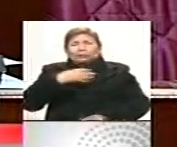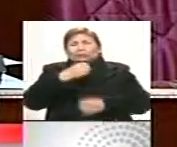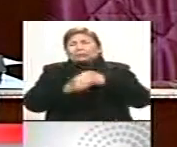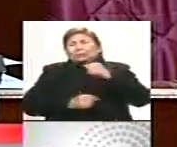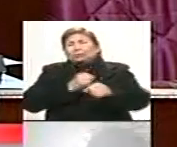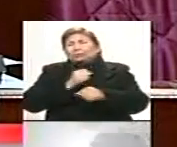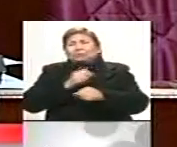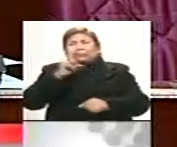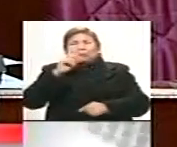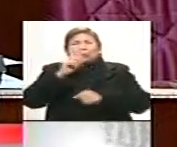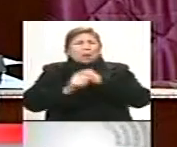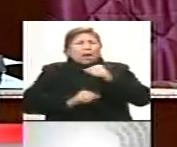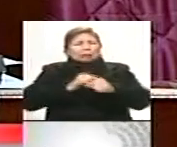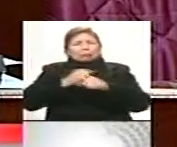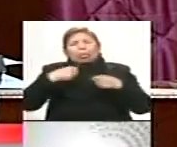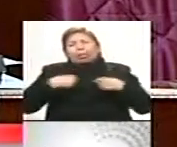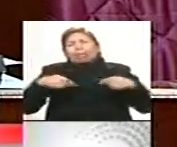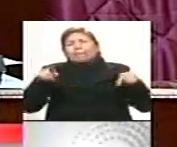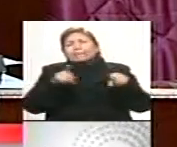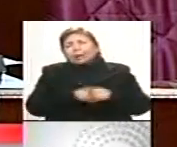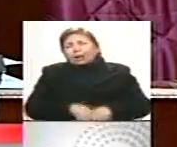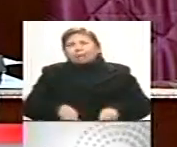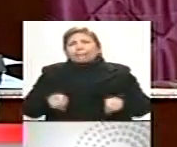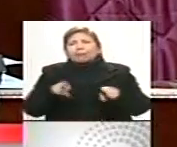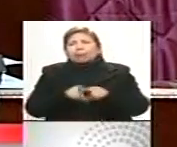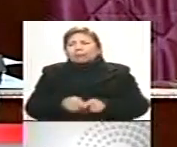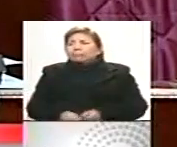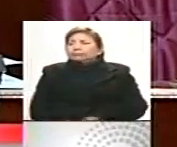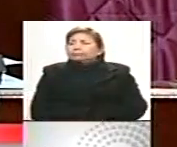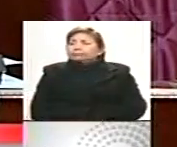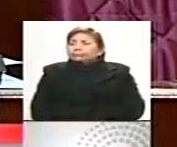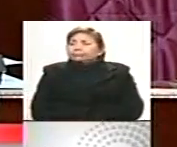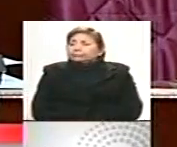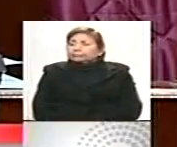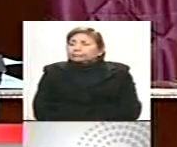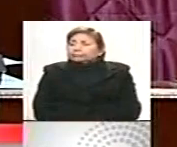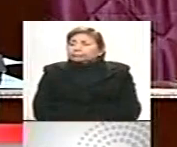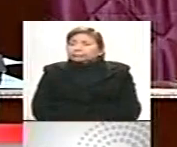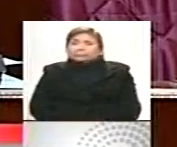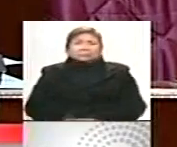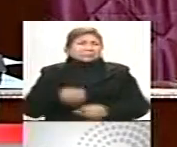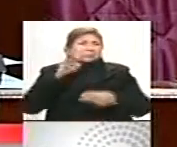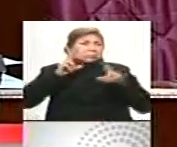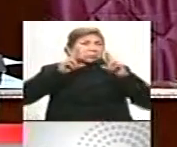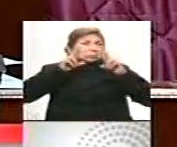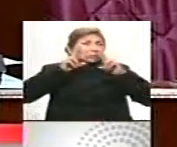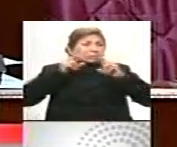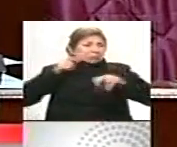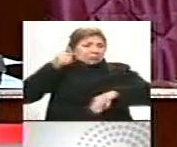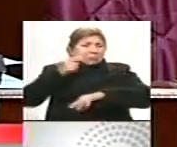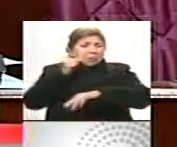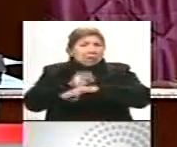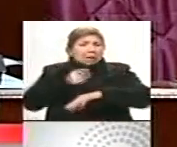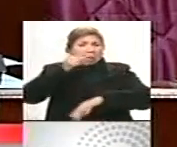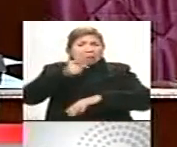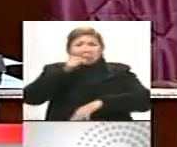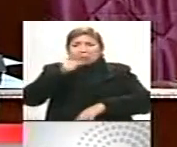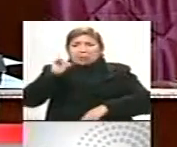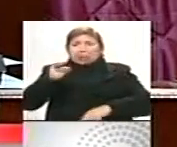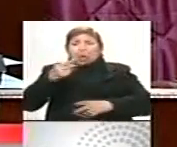¿no es así? Que siempre hay una suerte de acusación, lesa